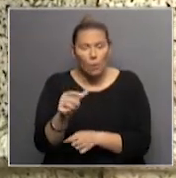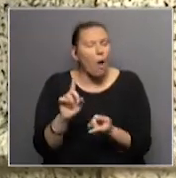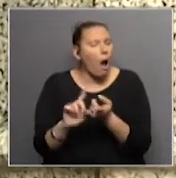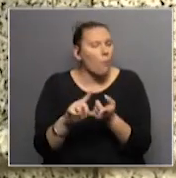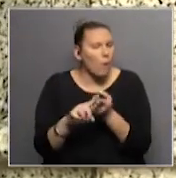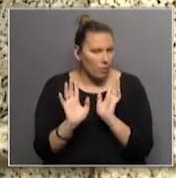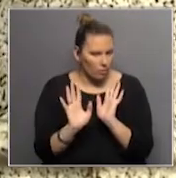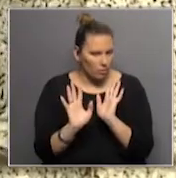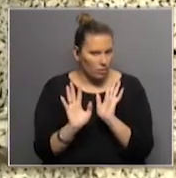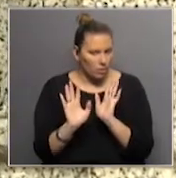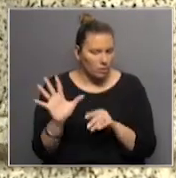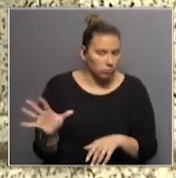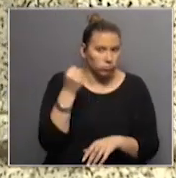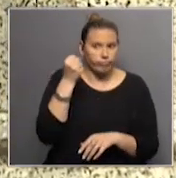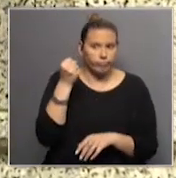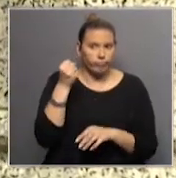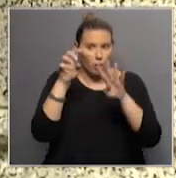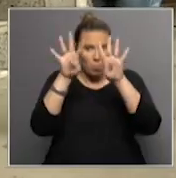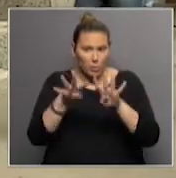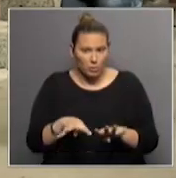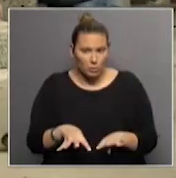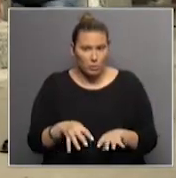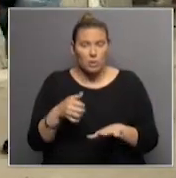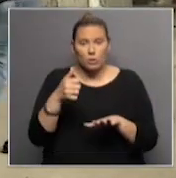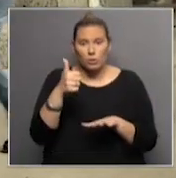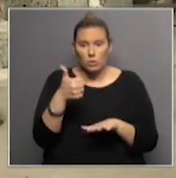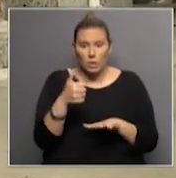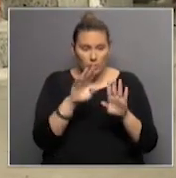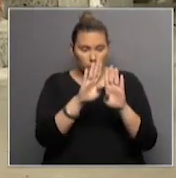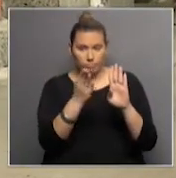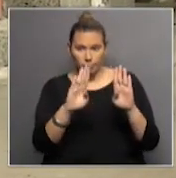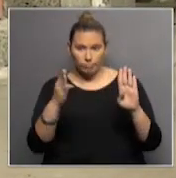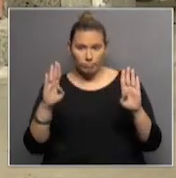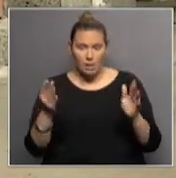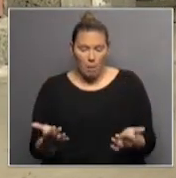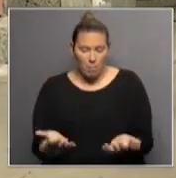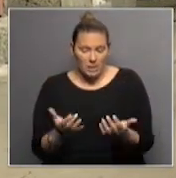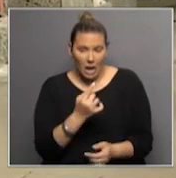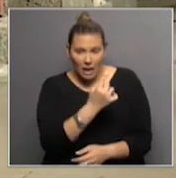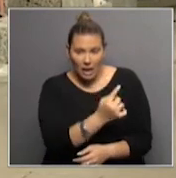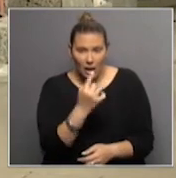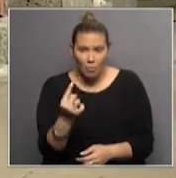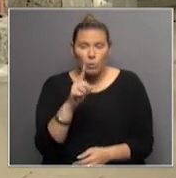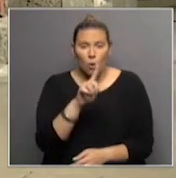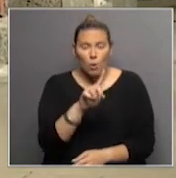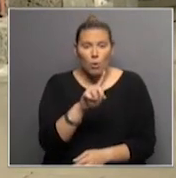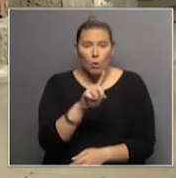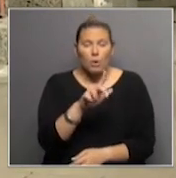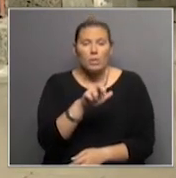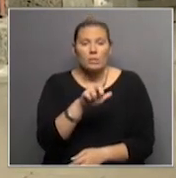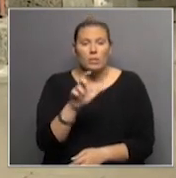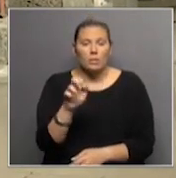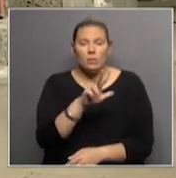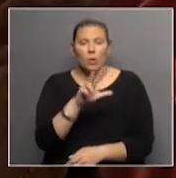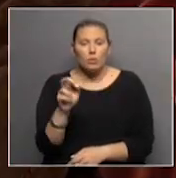trato y se recuperaron esos portones. Son 6 hojas, que pesan cada hoja unos 700, 800 kilos,